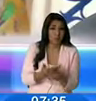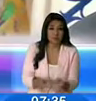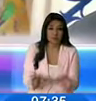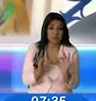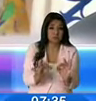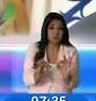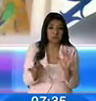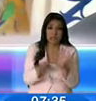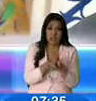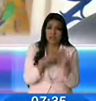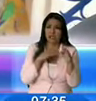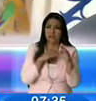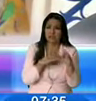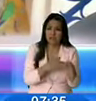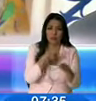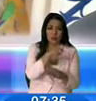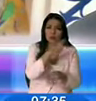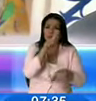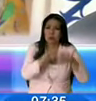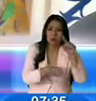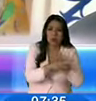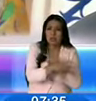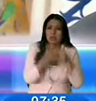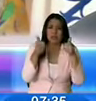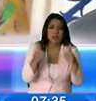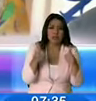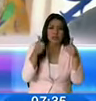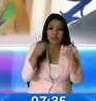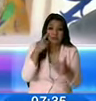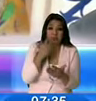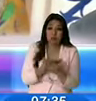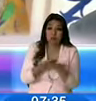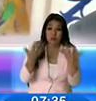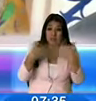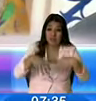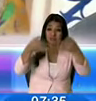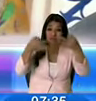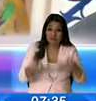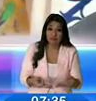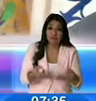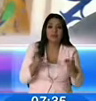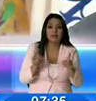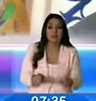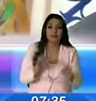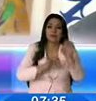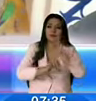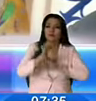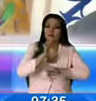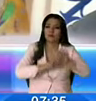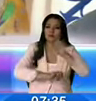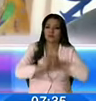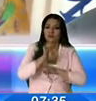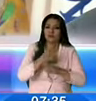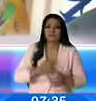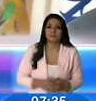jurídico de rigor, una vez que haya sido comprobado, tendremos que evaluarlas y, de